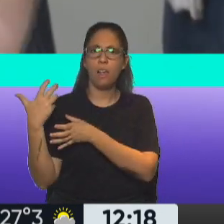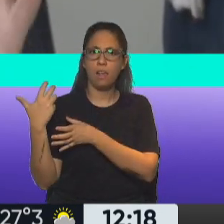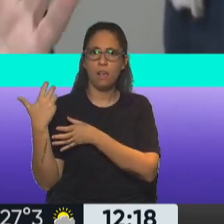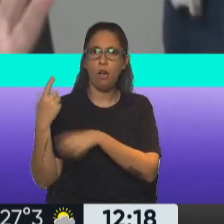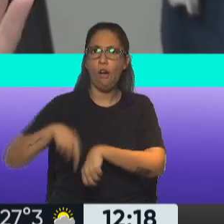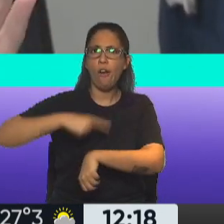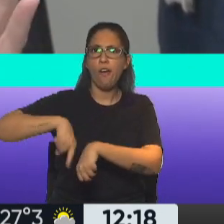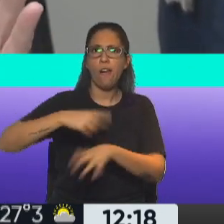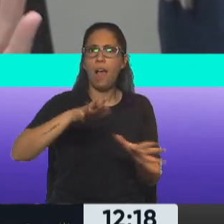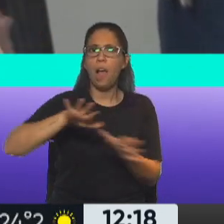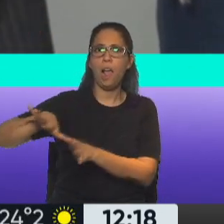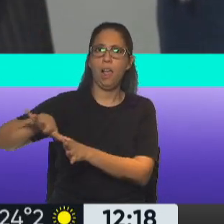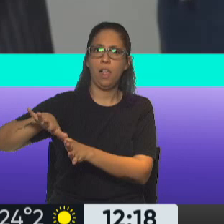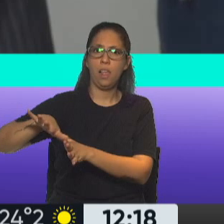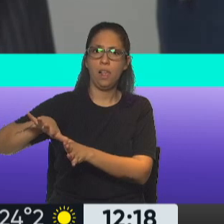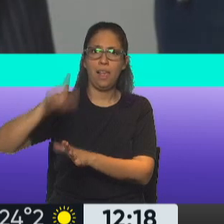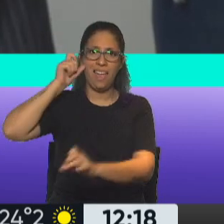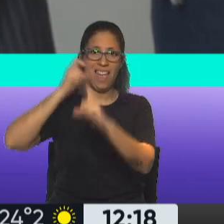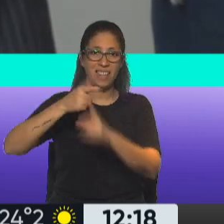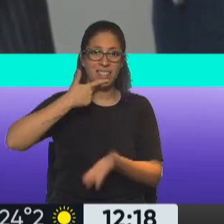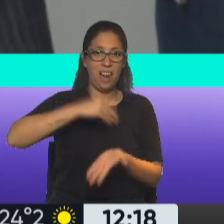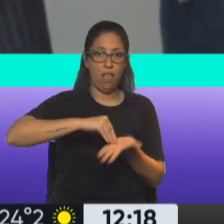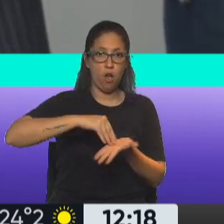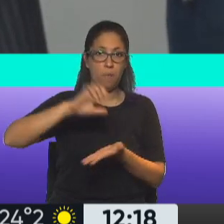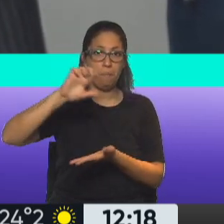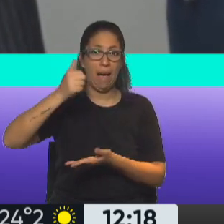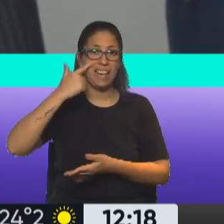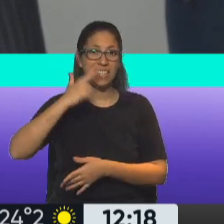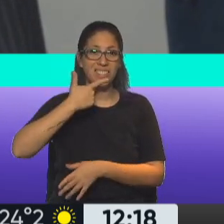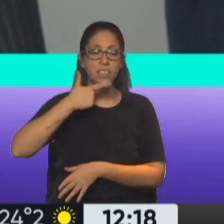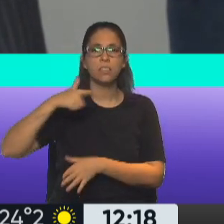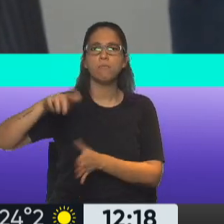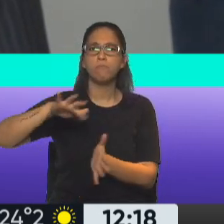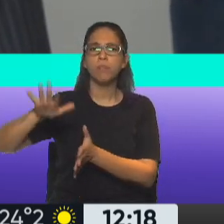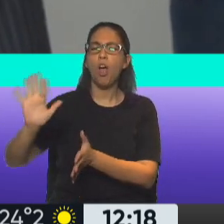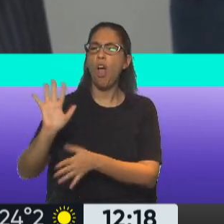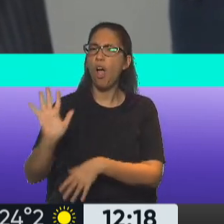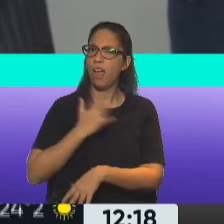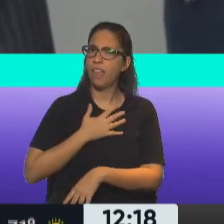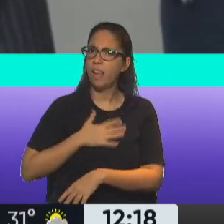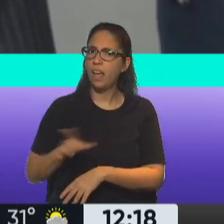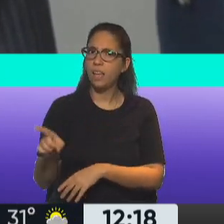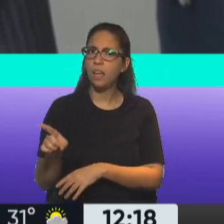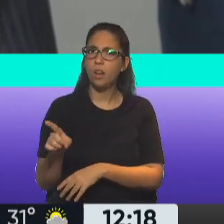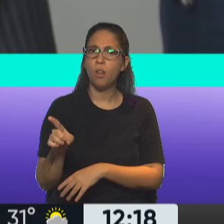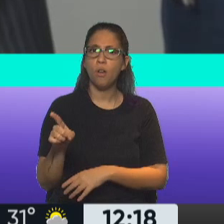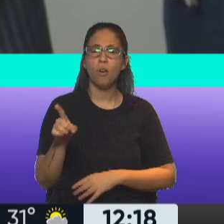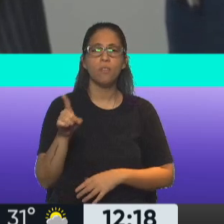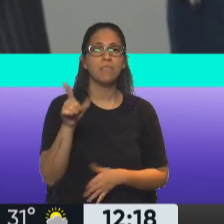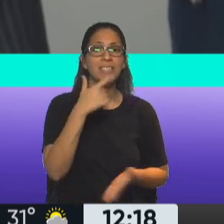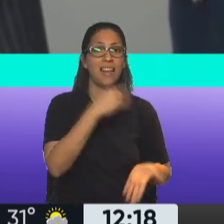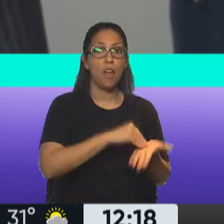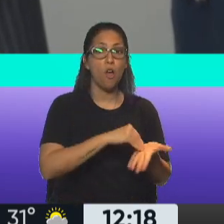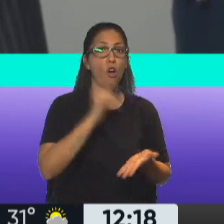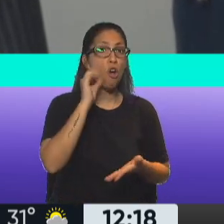retuvieron horas y horas a Mario País, al ex senador Mario País, diciéndole, no, bueno, quédate tranquilo que Ruperto Godoy, el senador